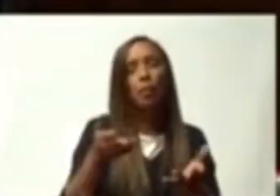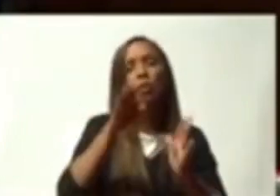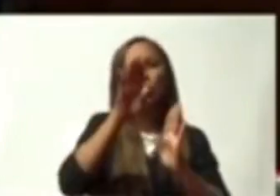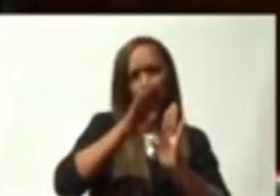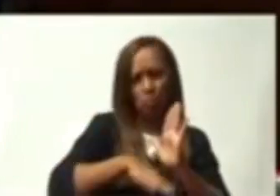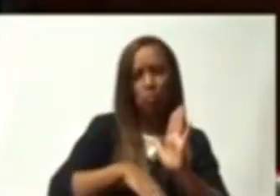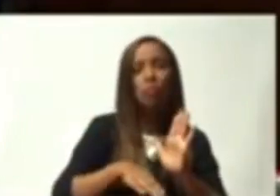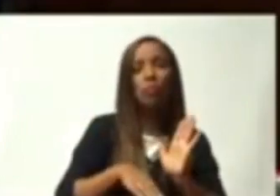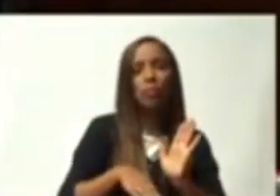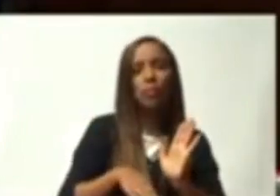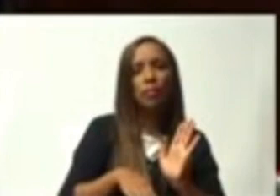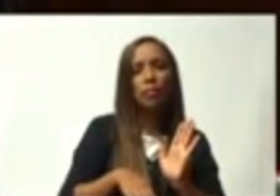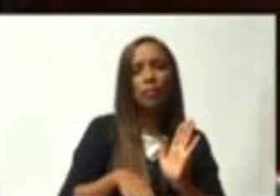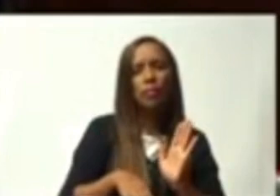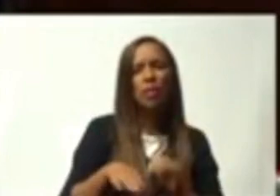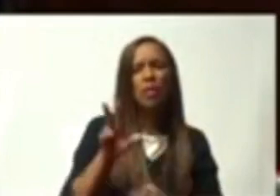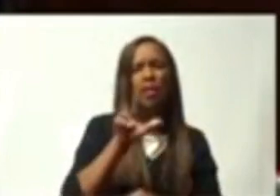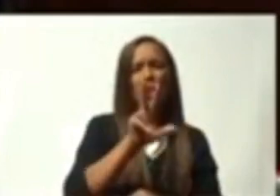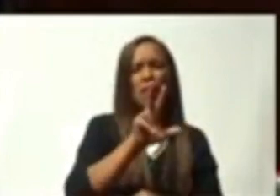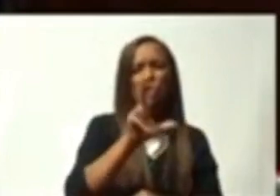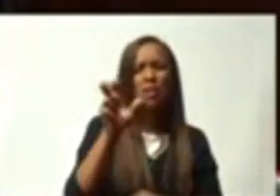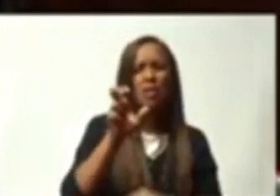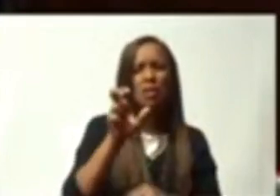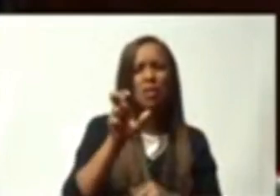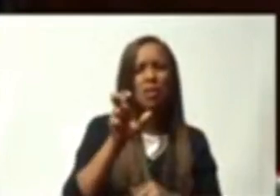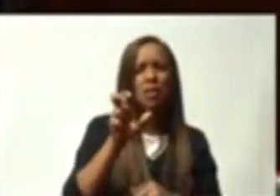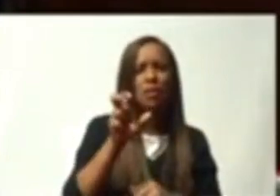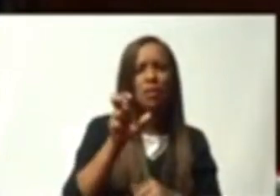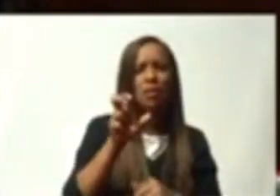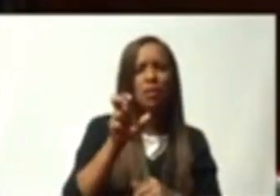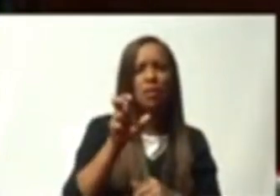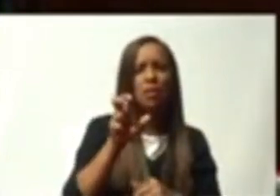es? ¿Cuántos centavos de dólares son?